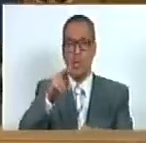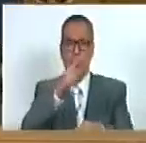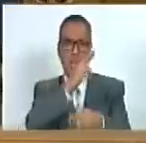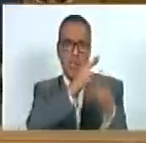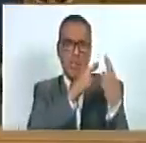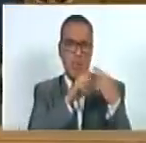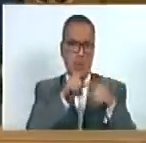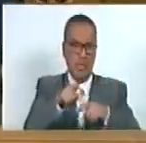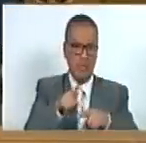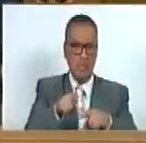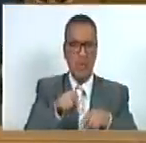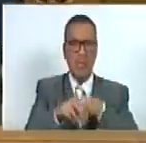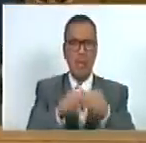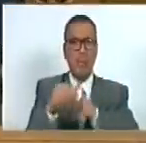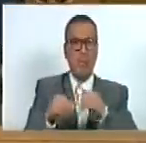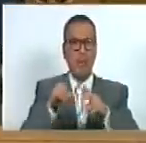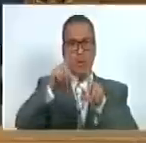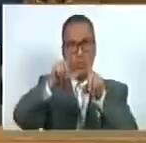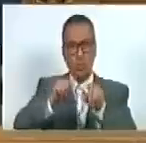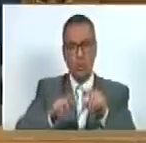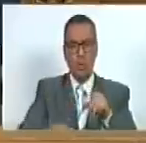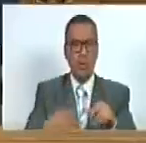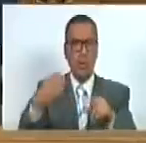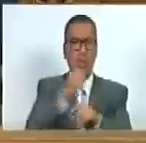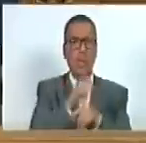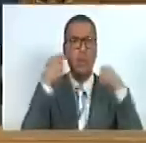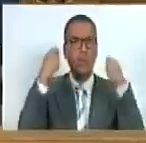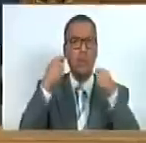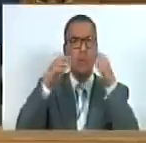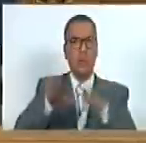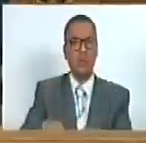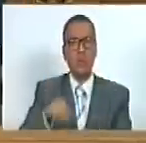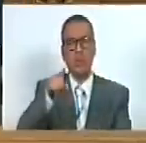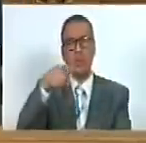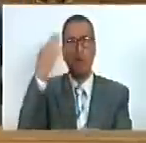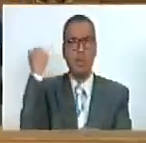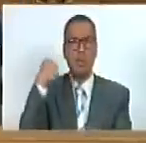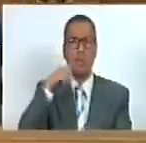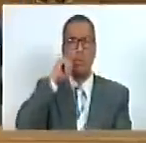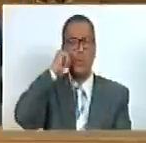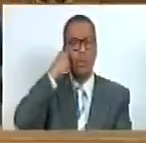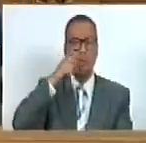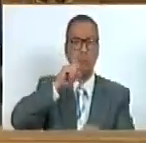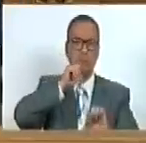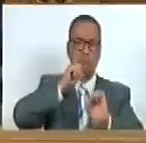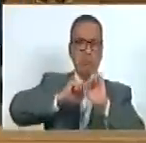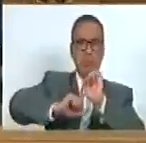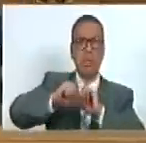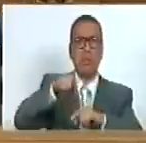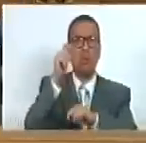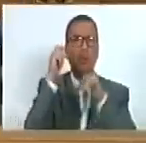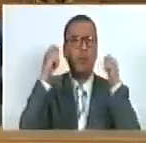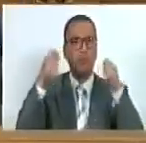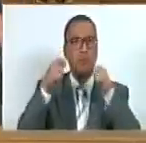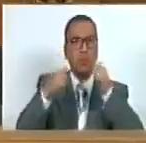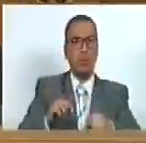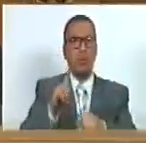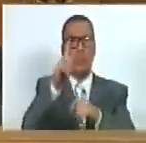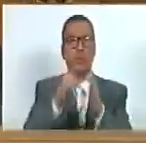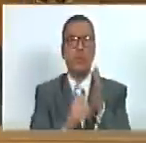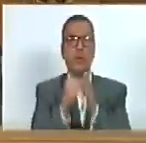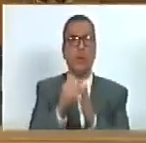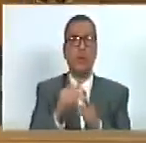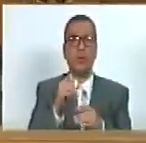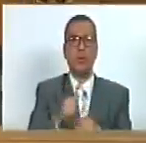de minimizar los grandes logros de la huelga del 36, queriendo ridiculizar, diciendo que era una huelga por un bolívar de aumento y